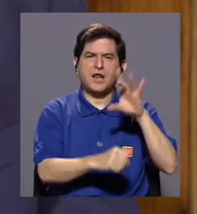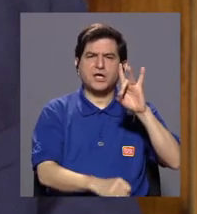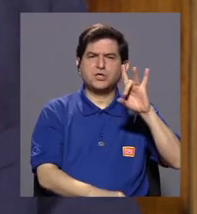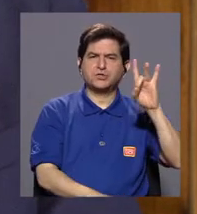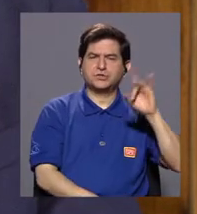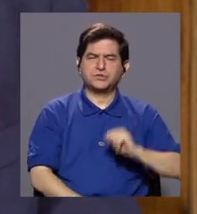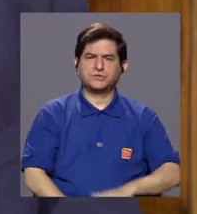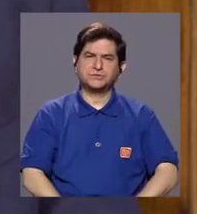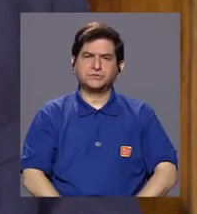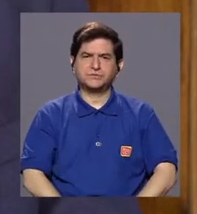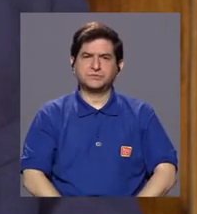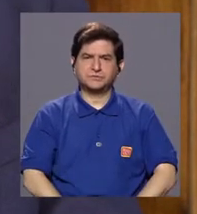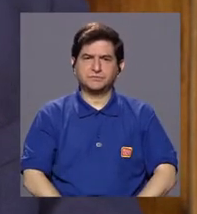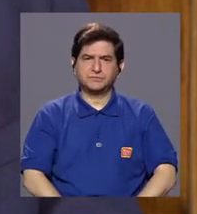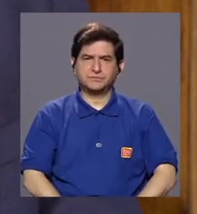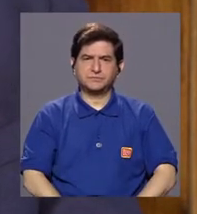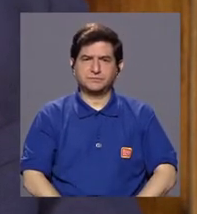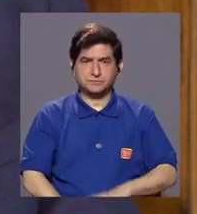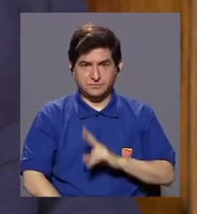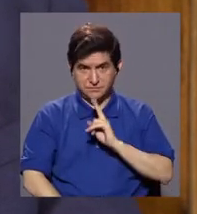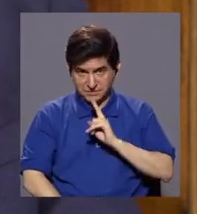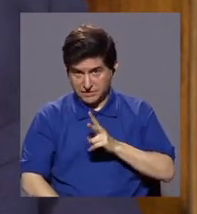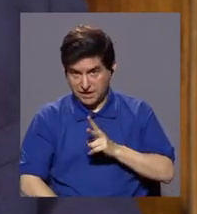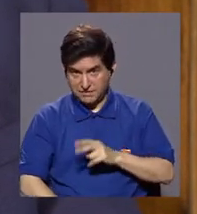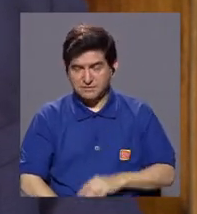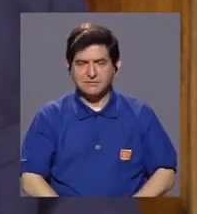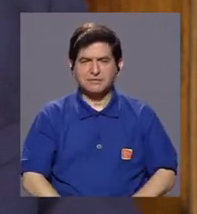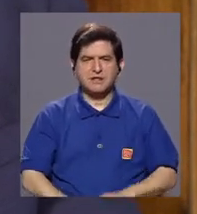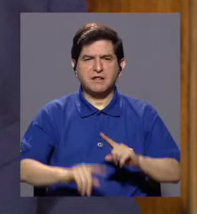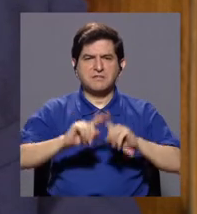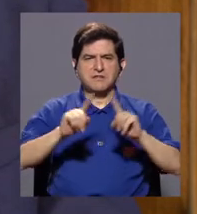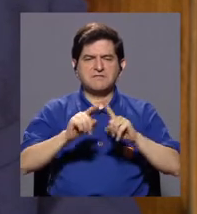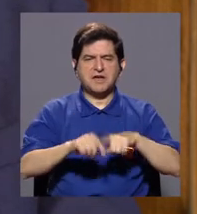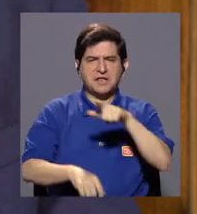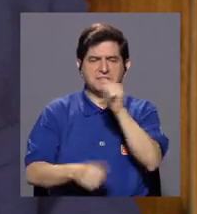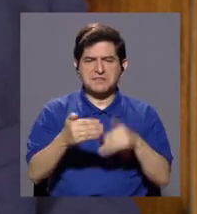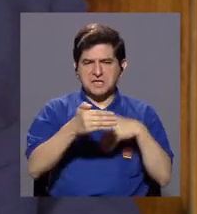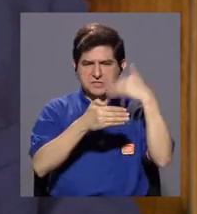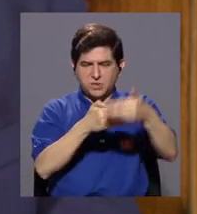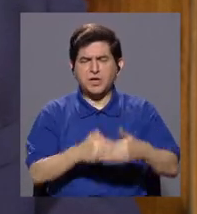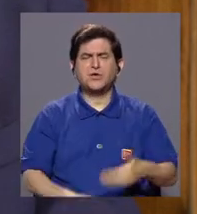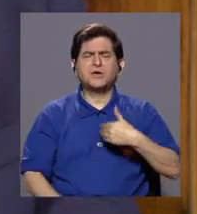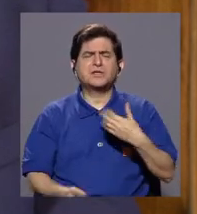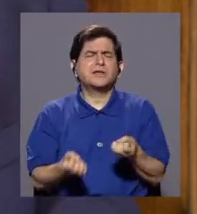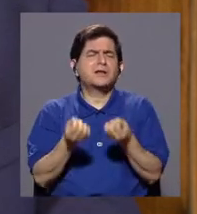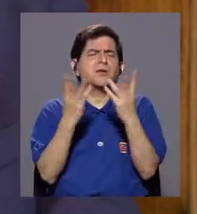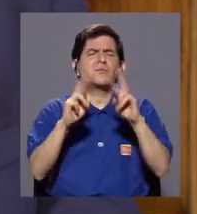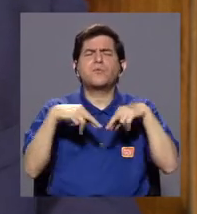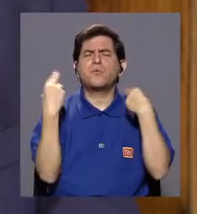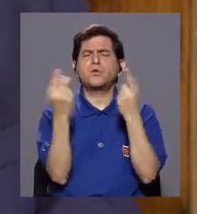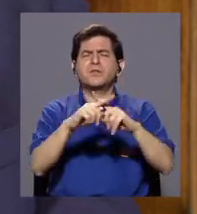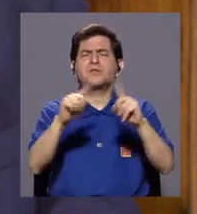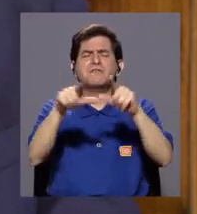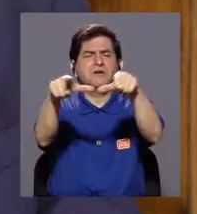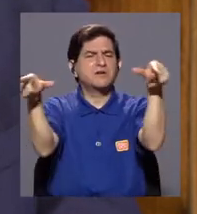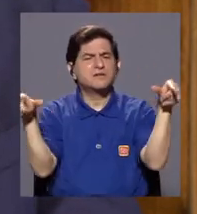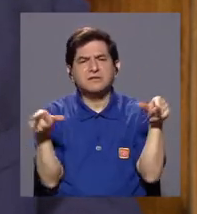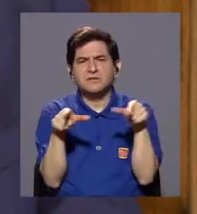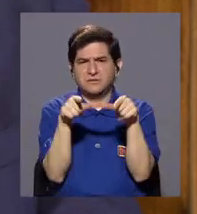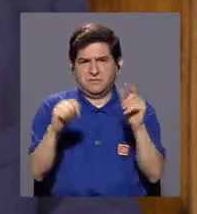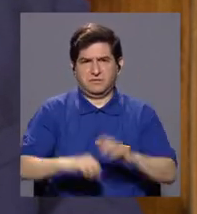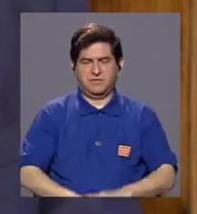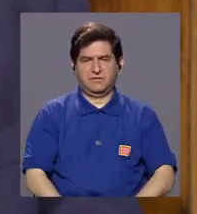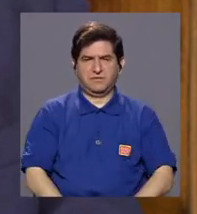88, ¿verdad? Varios meses después. Y después tuvimos muchas reuniones en diferentes